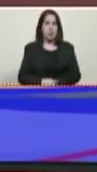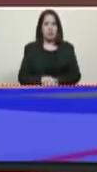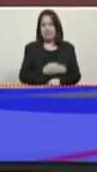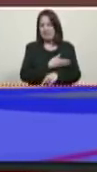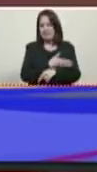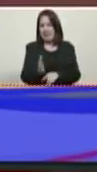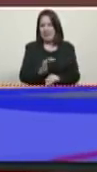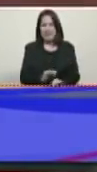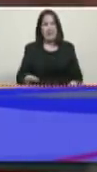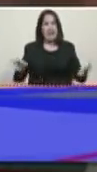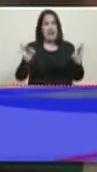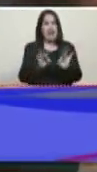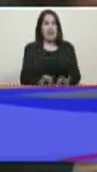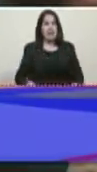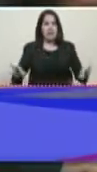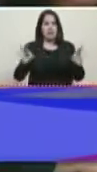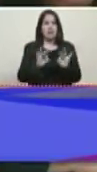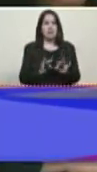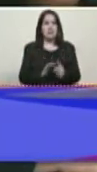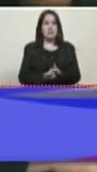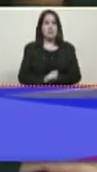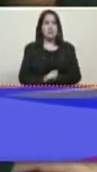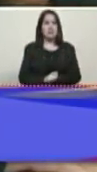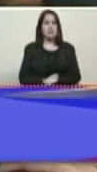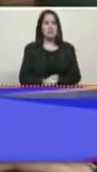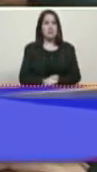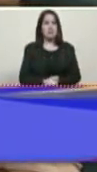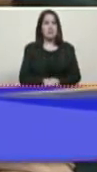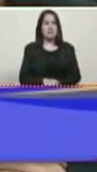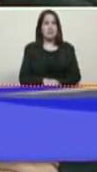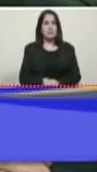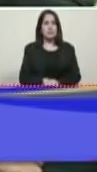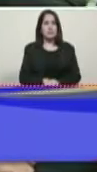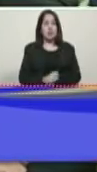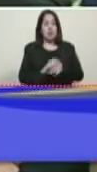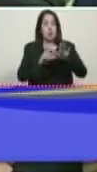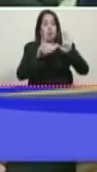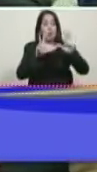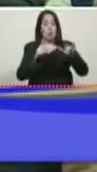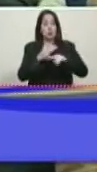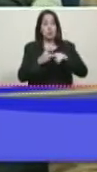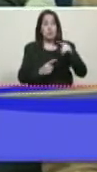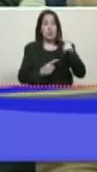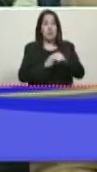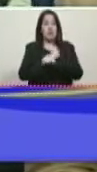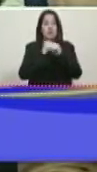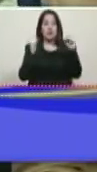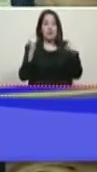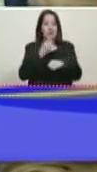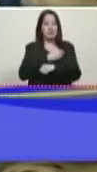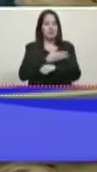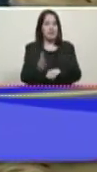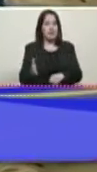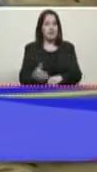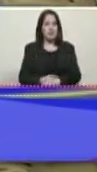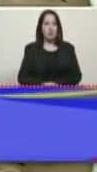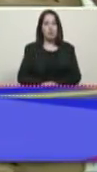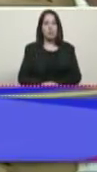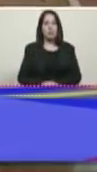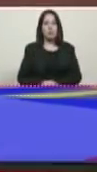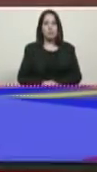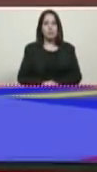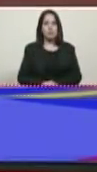segundo ni un segundo ocho y medio a la mañana es tarde igualmente quiero